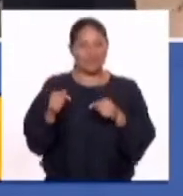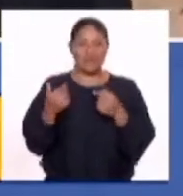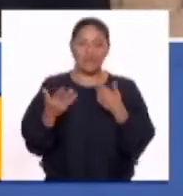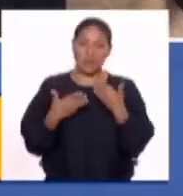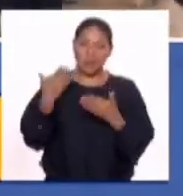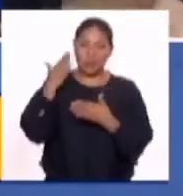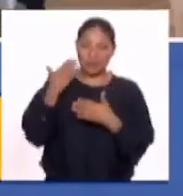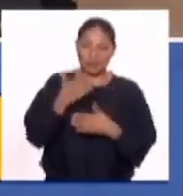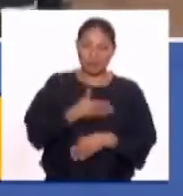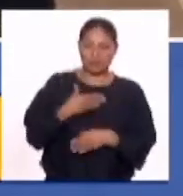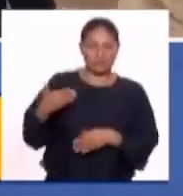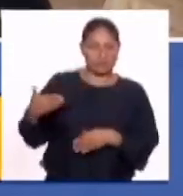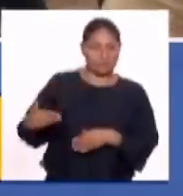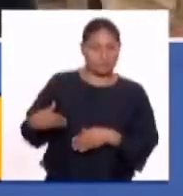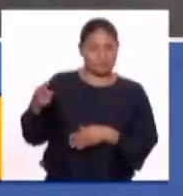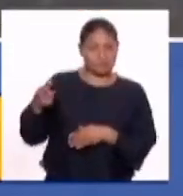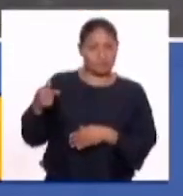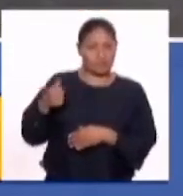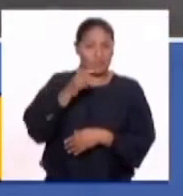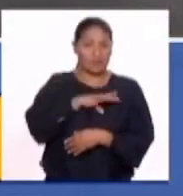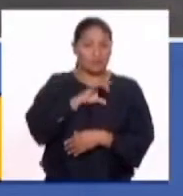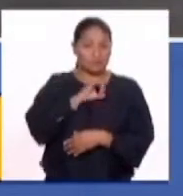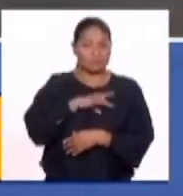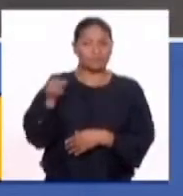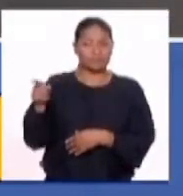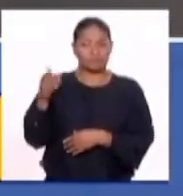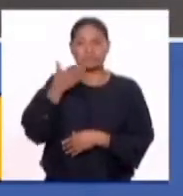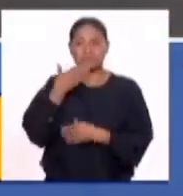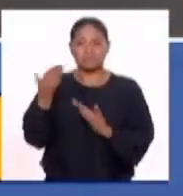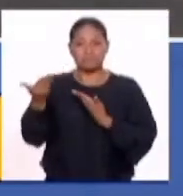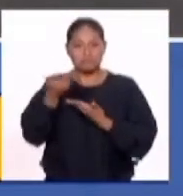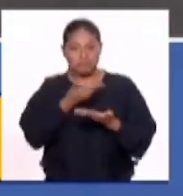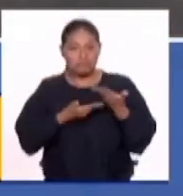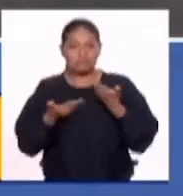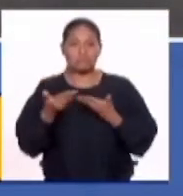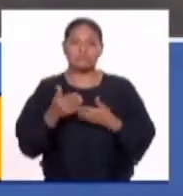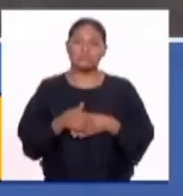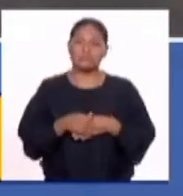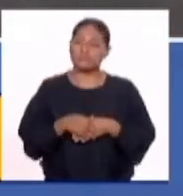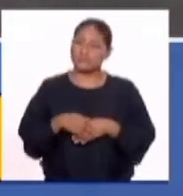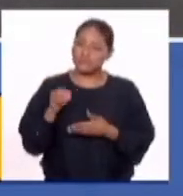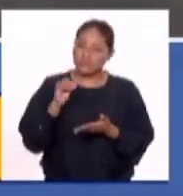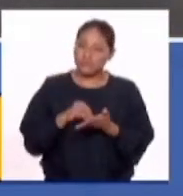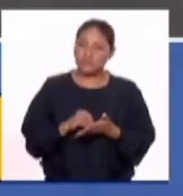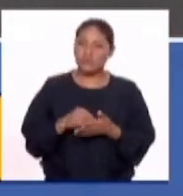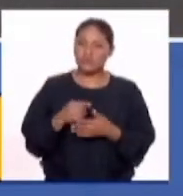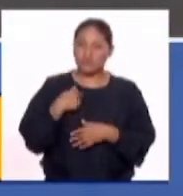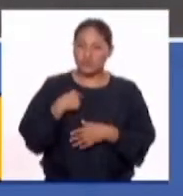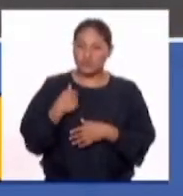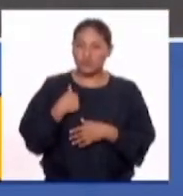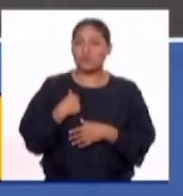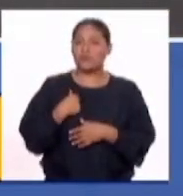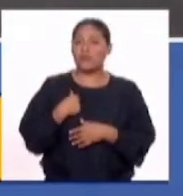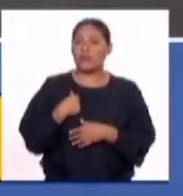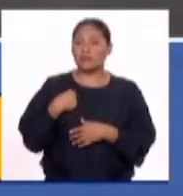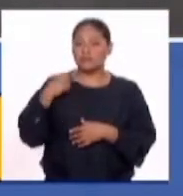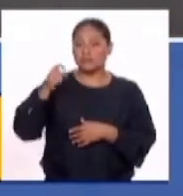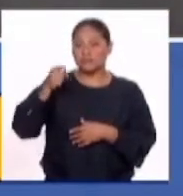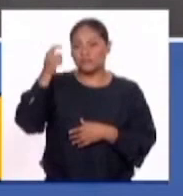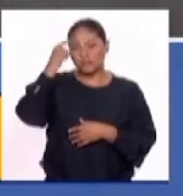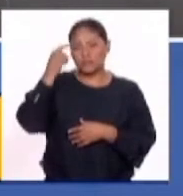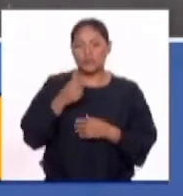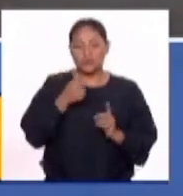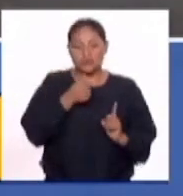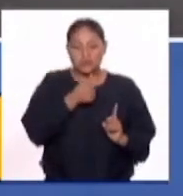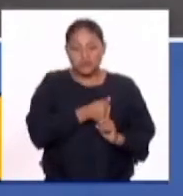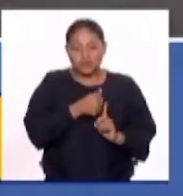el Ejecutivo chileno debería haber coordinado esto, porque no, vuelvo a decirte, no fue motivado, es una decisión voluntaria de